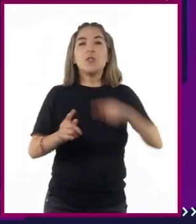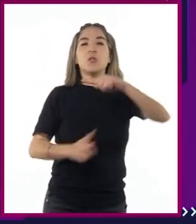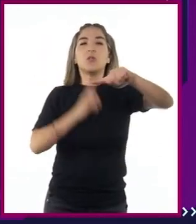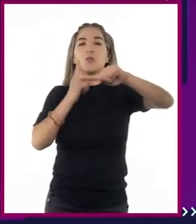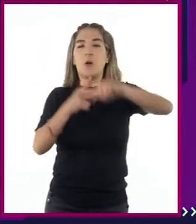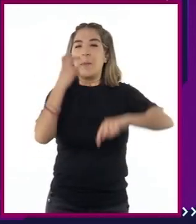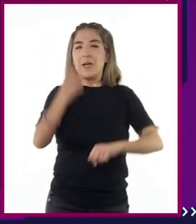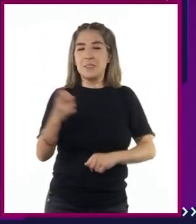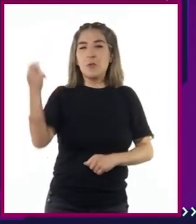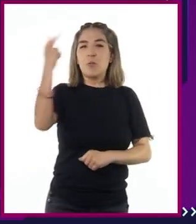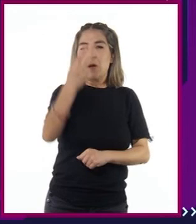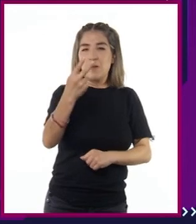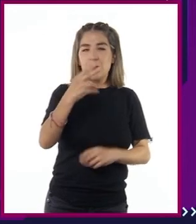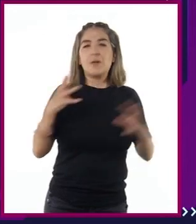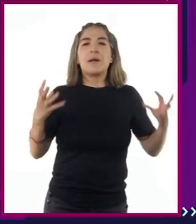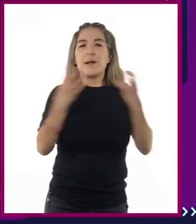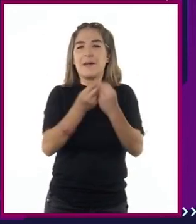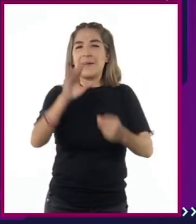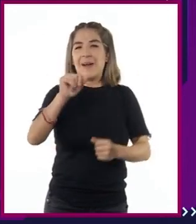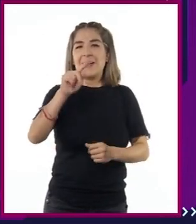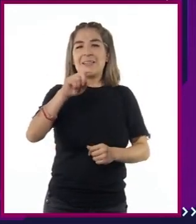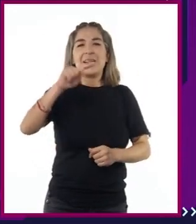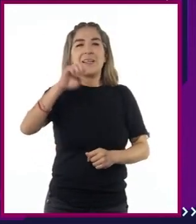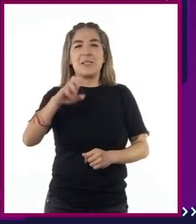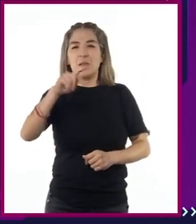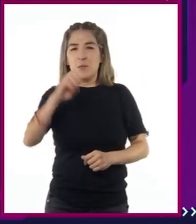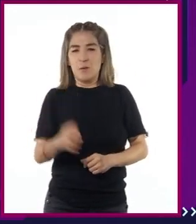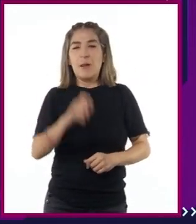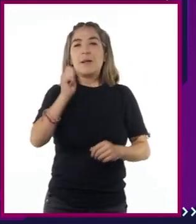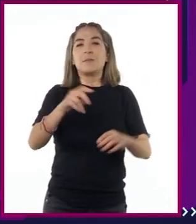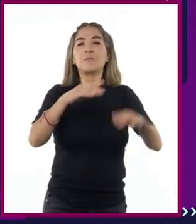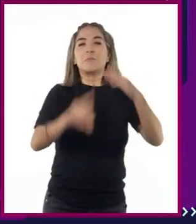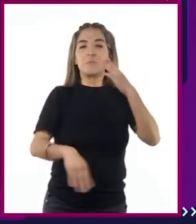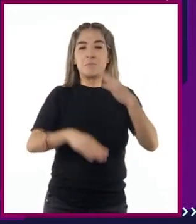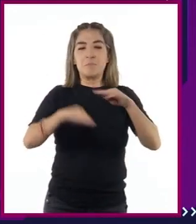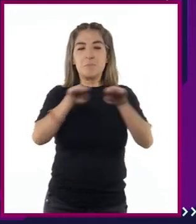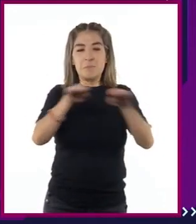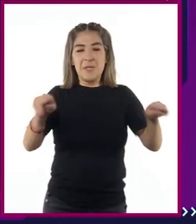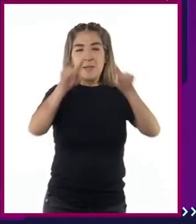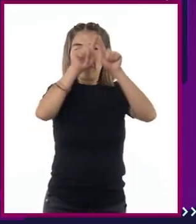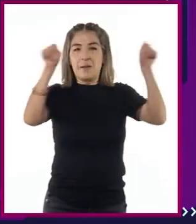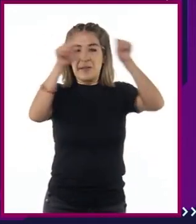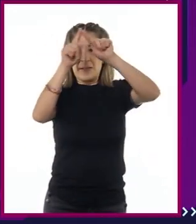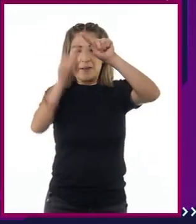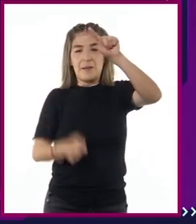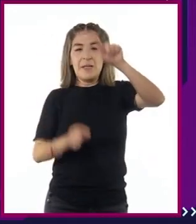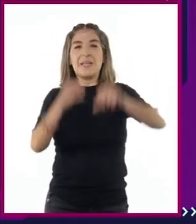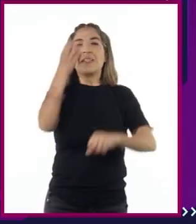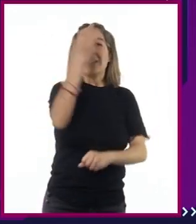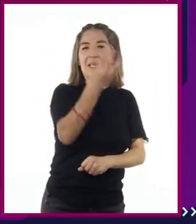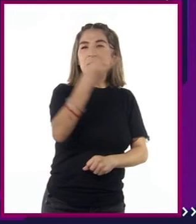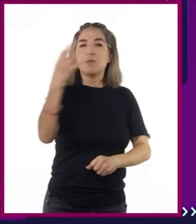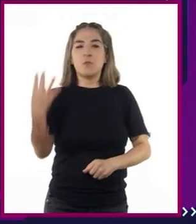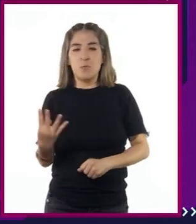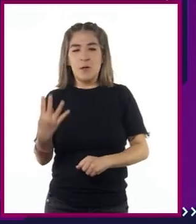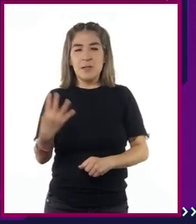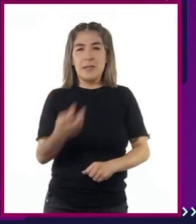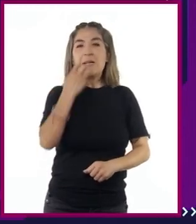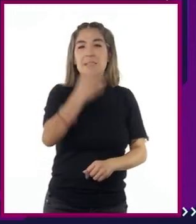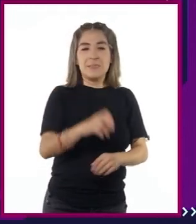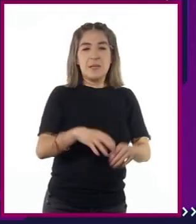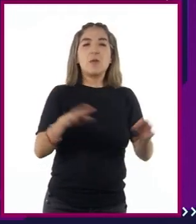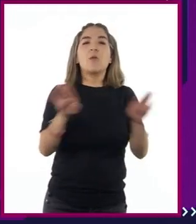de los cuadrados de los catetos. Los catetos miden 3 y 4 unidades y sus cuadrados son